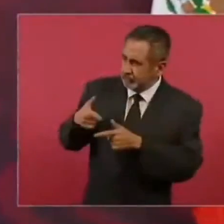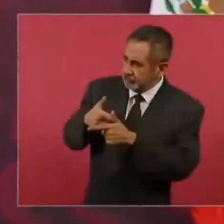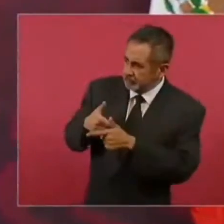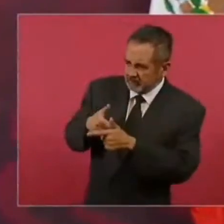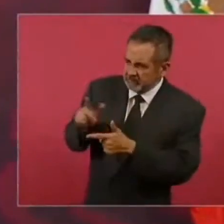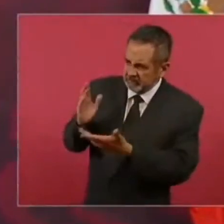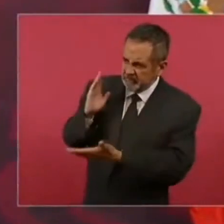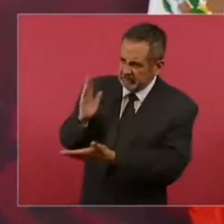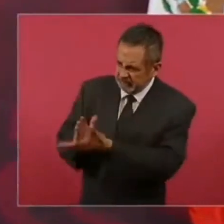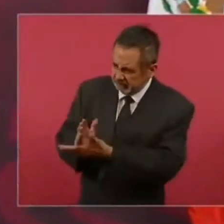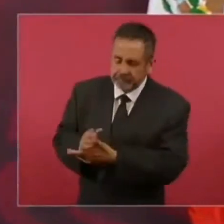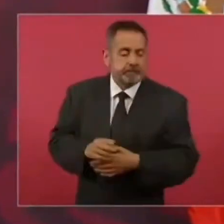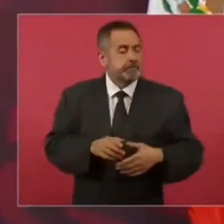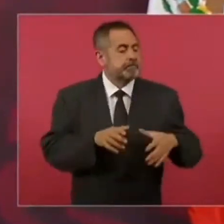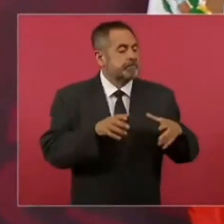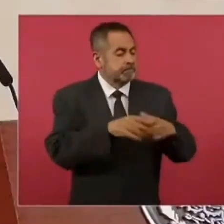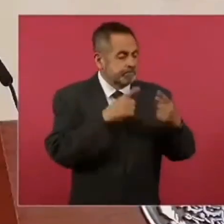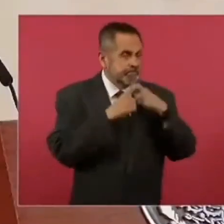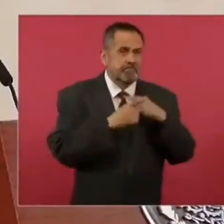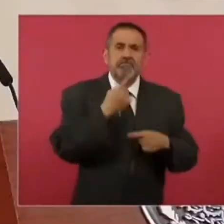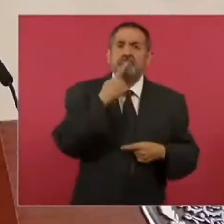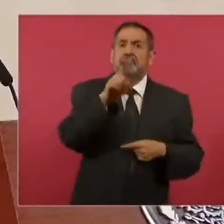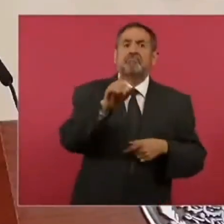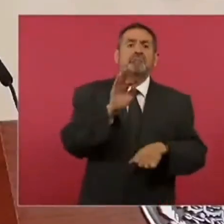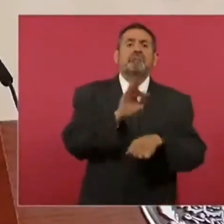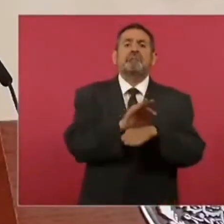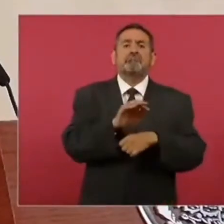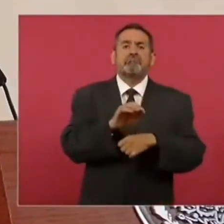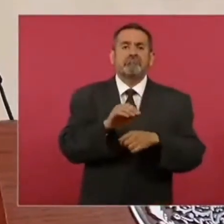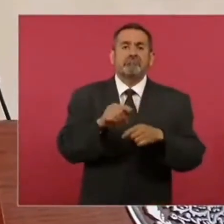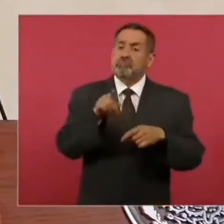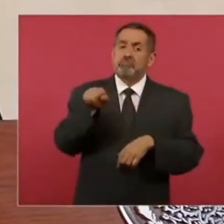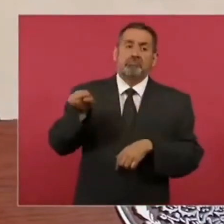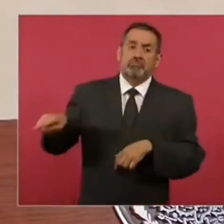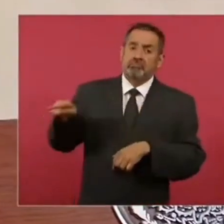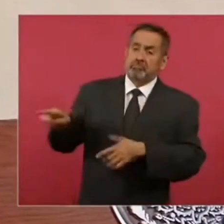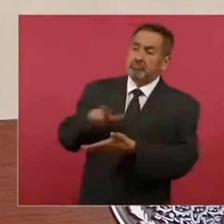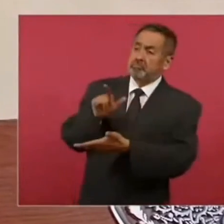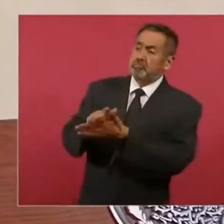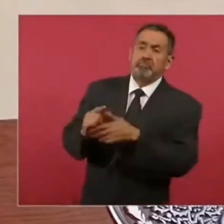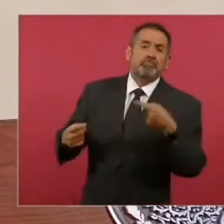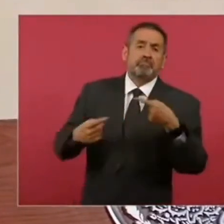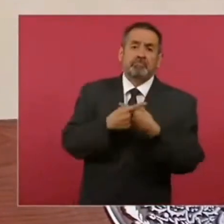avancemos. Entonces presentan el recurso de inconstitucionalidad